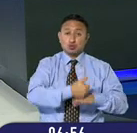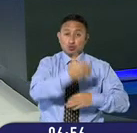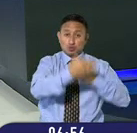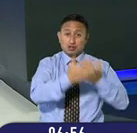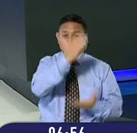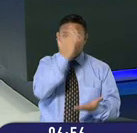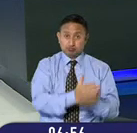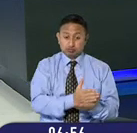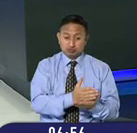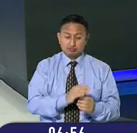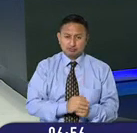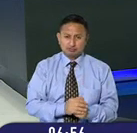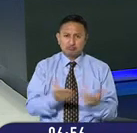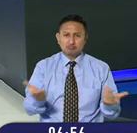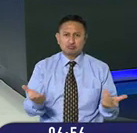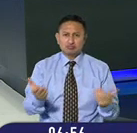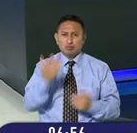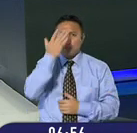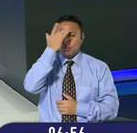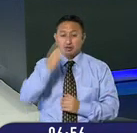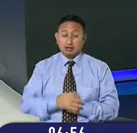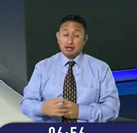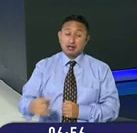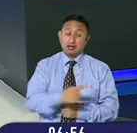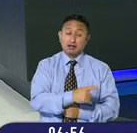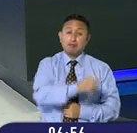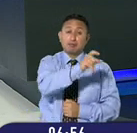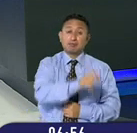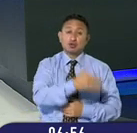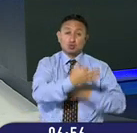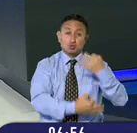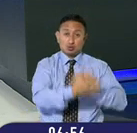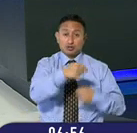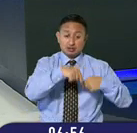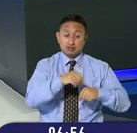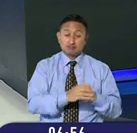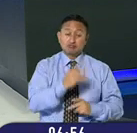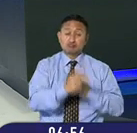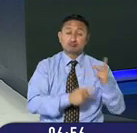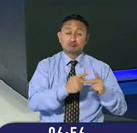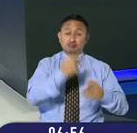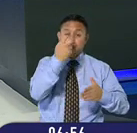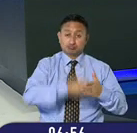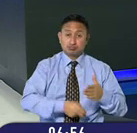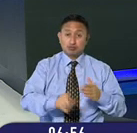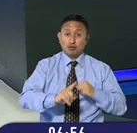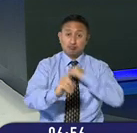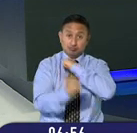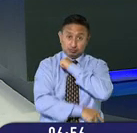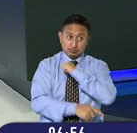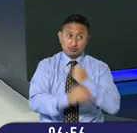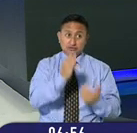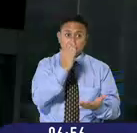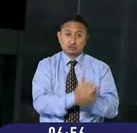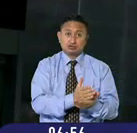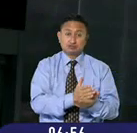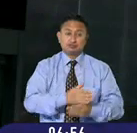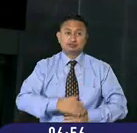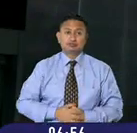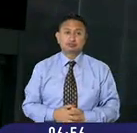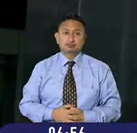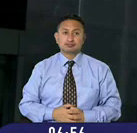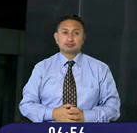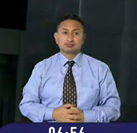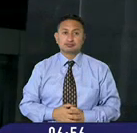Mecanismo que se aplica a funcionarios, ojo, judiciales involucrados en procesos penales o disciplinarios. Veamos.